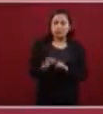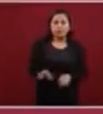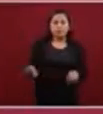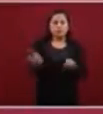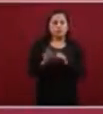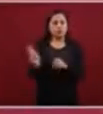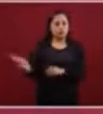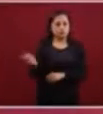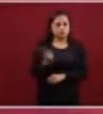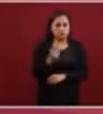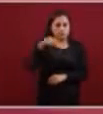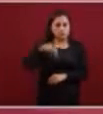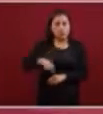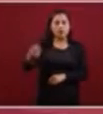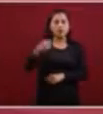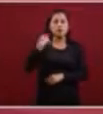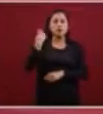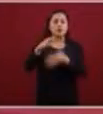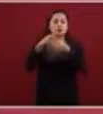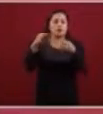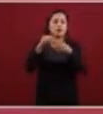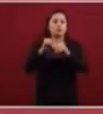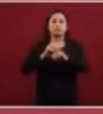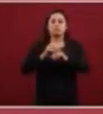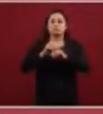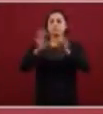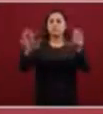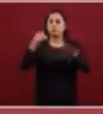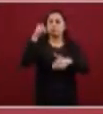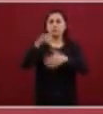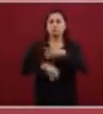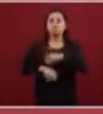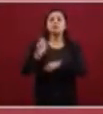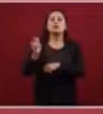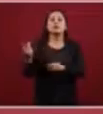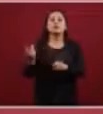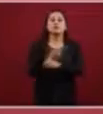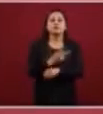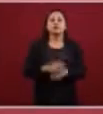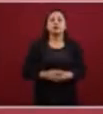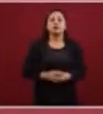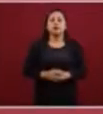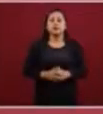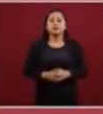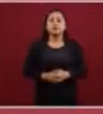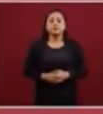bien sobre este asunto.